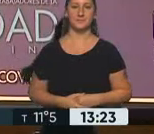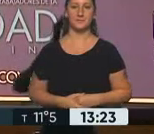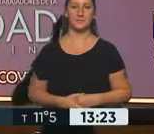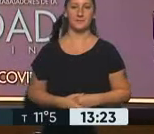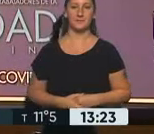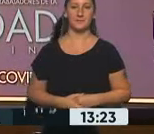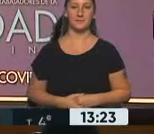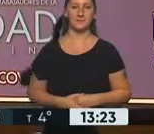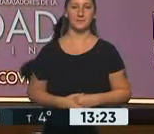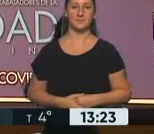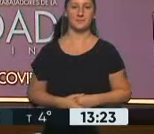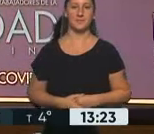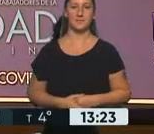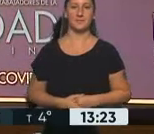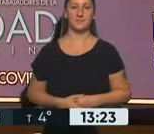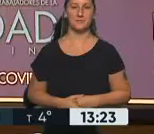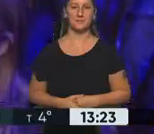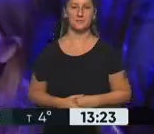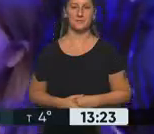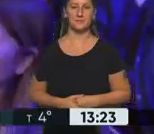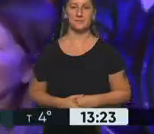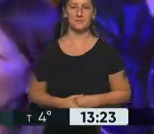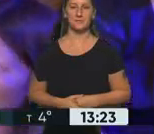Porque ustedes lo merecían, básicamente por eso.